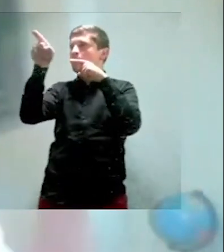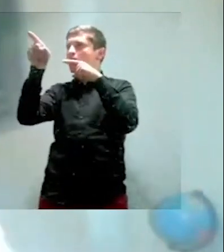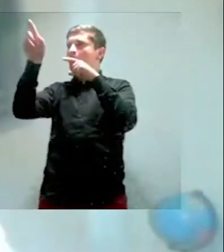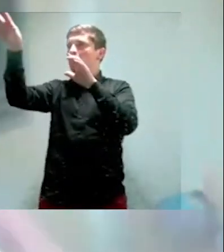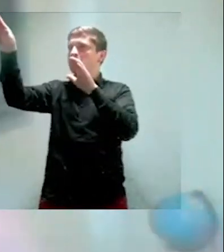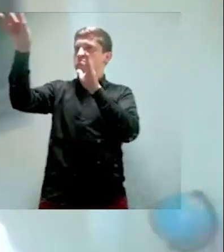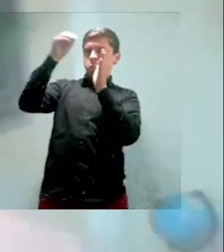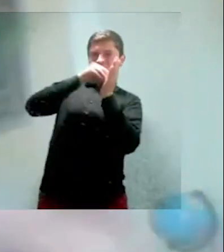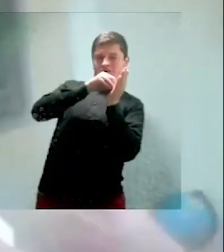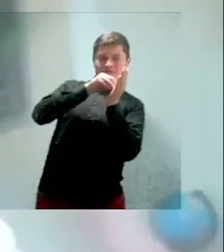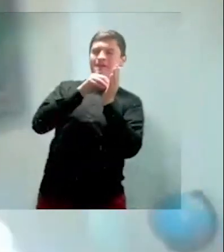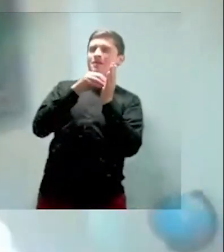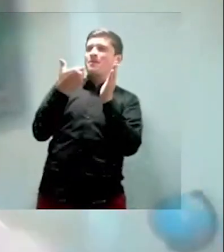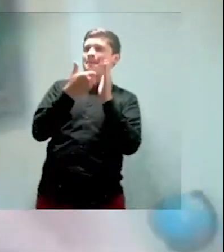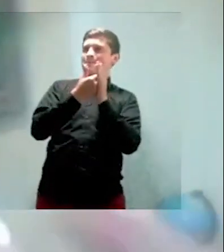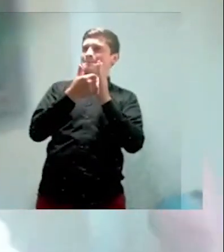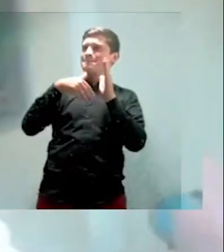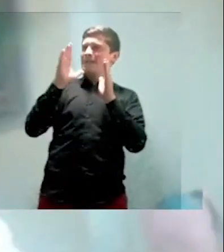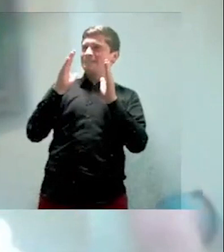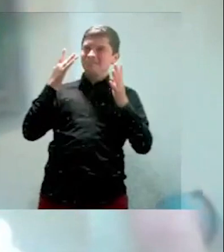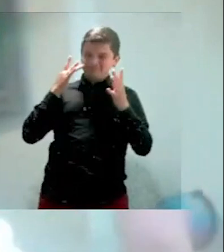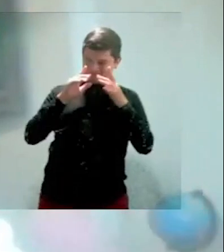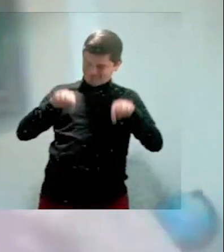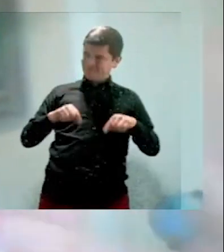ocasiones hay casos ya decididos en